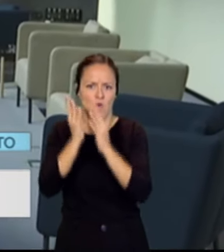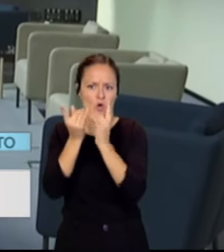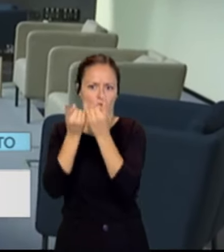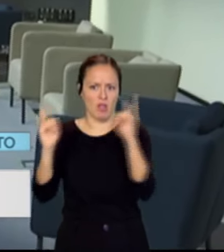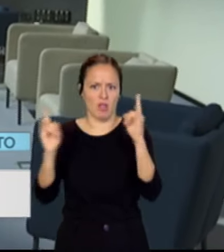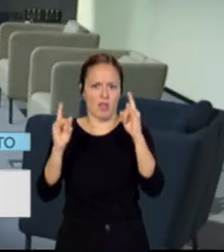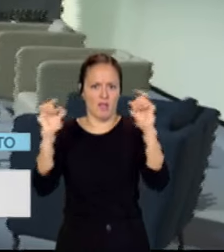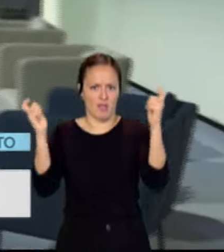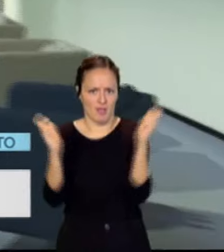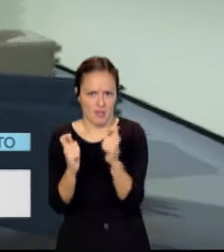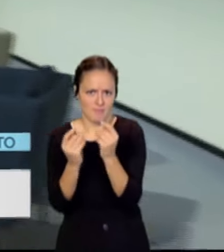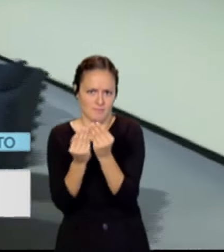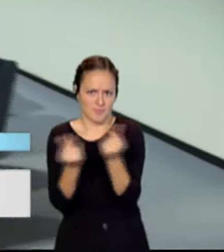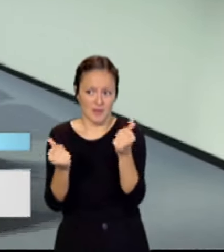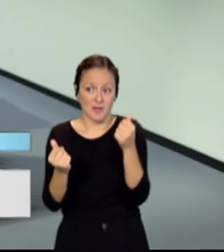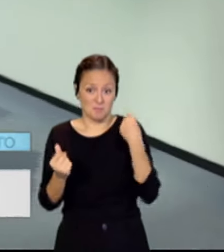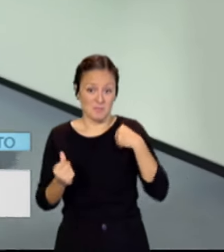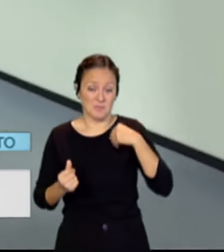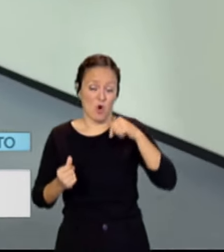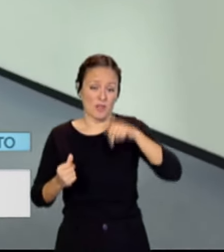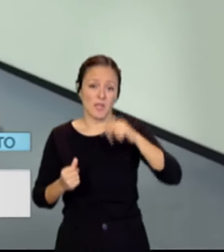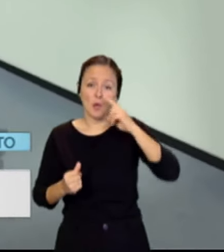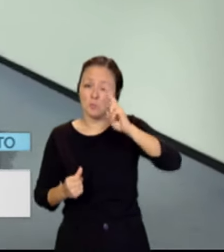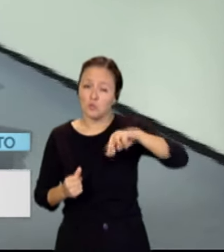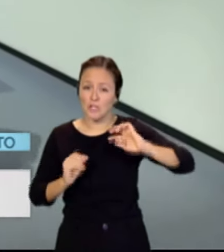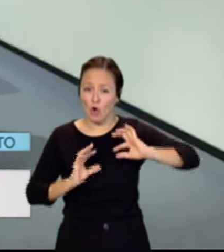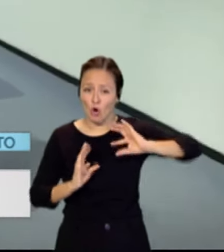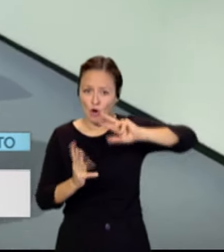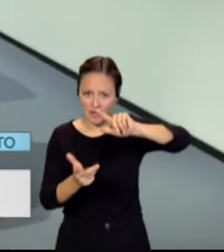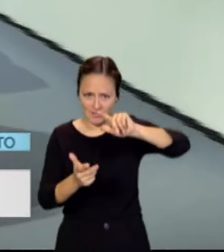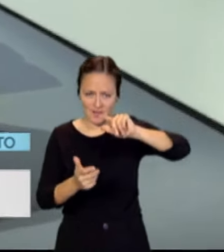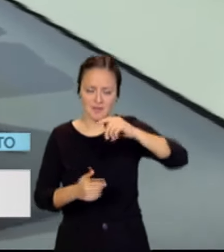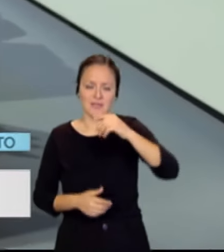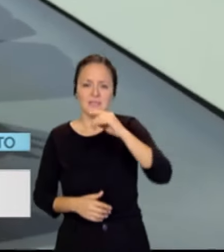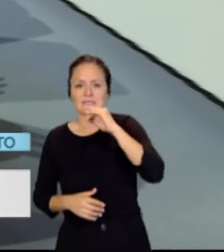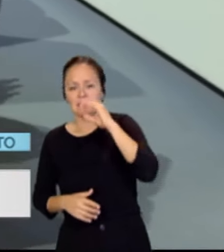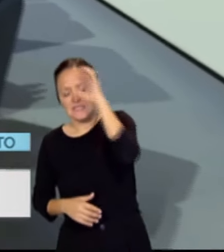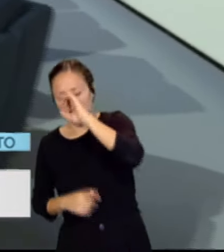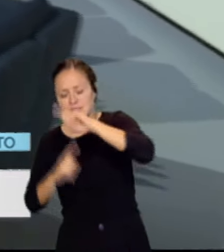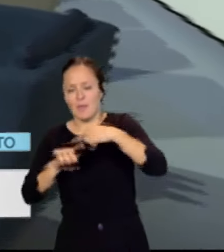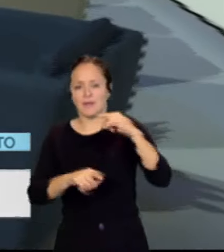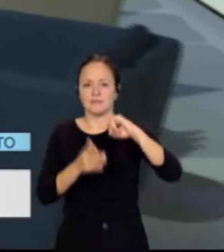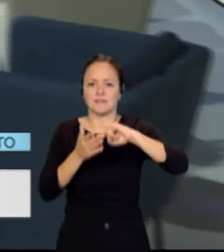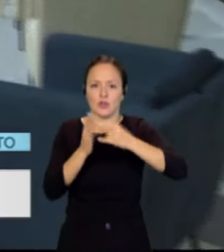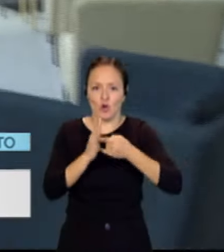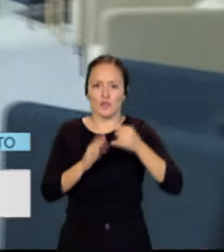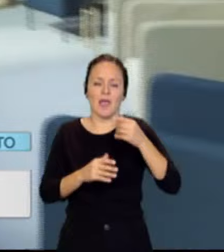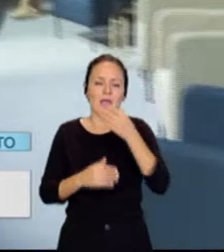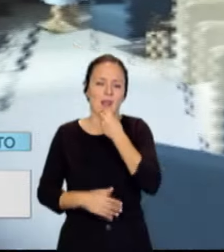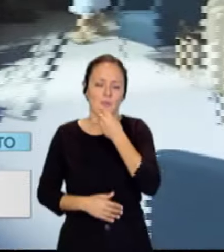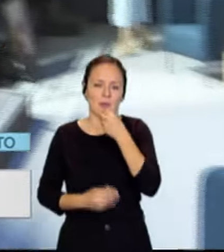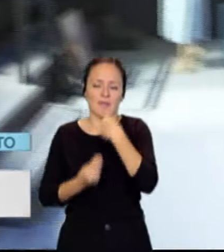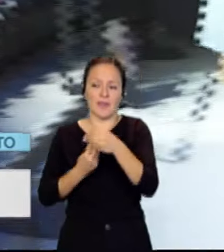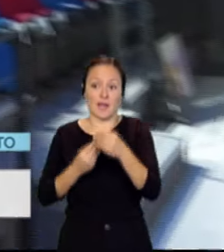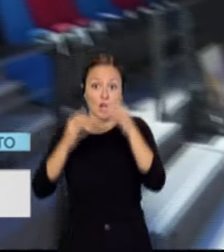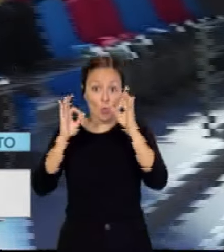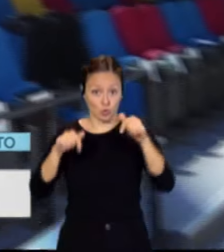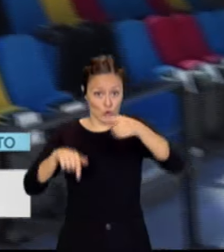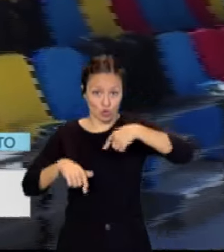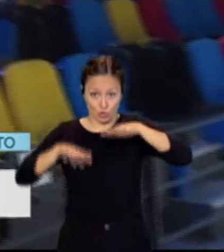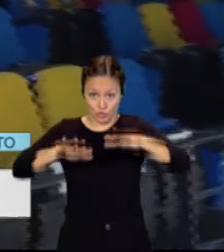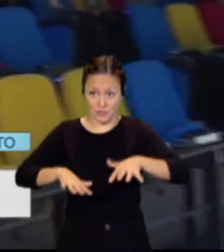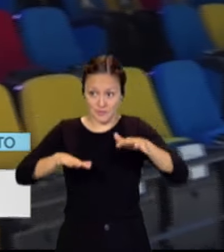de conferencias del museo Elder de la ciencia y de la tecnología en Las Palmas de Gran canaria donde nos encontramos y vamos a hablar con